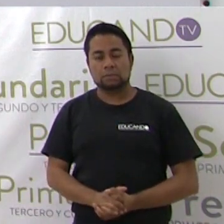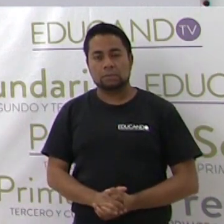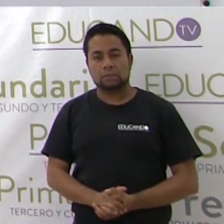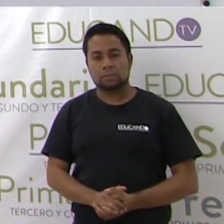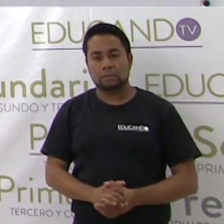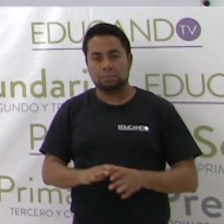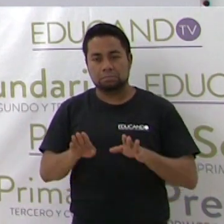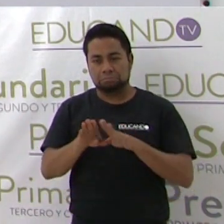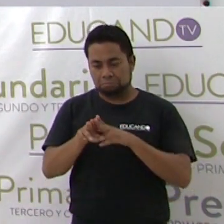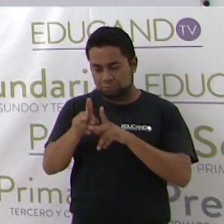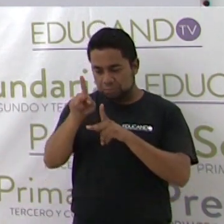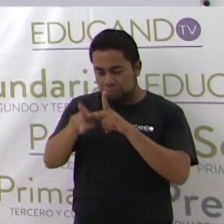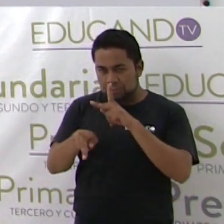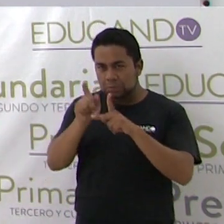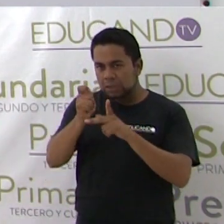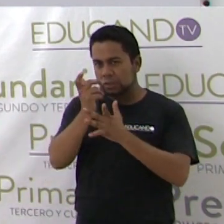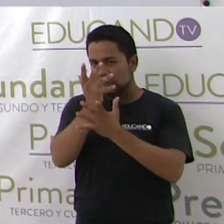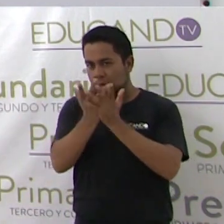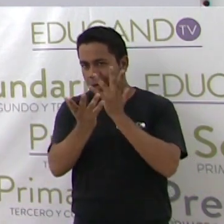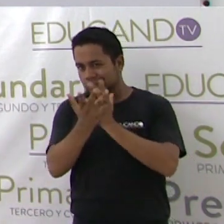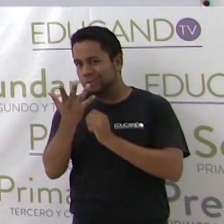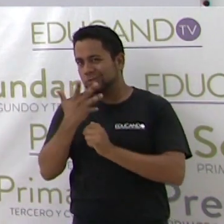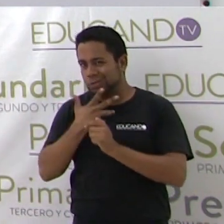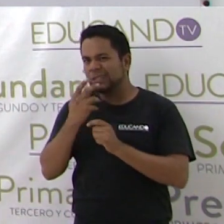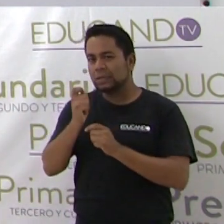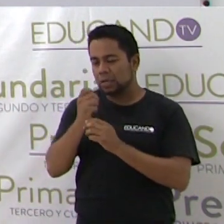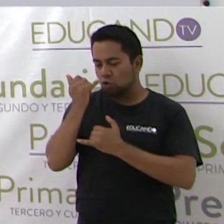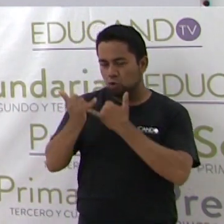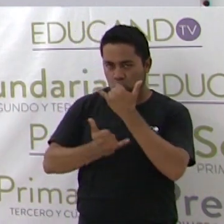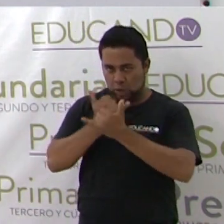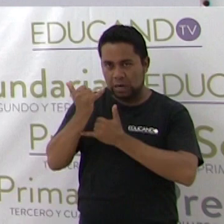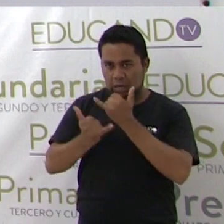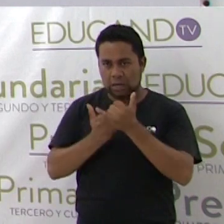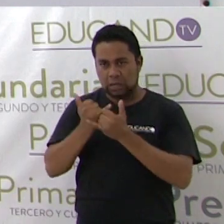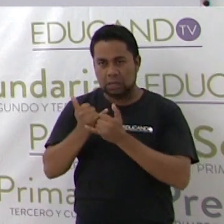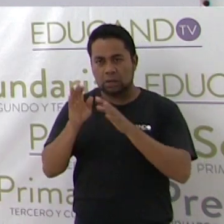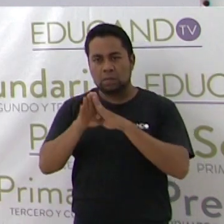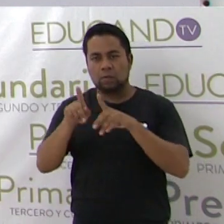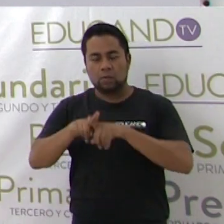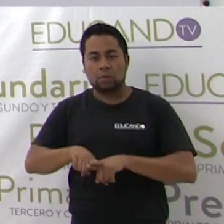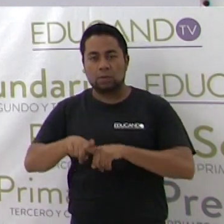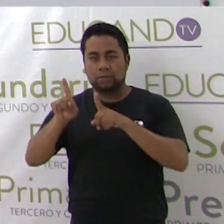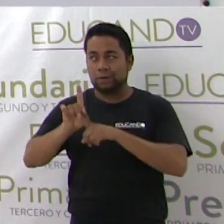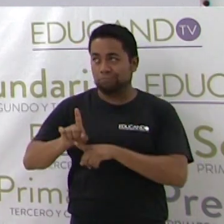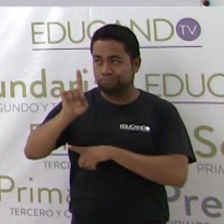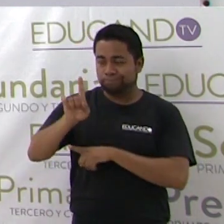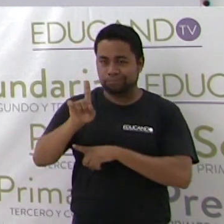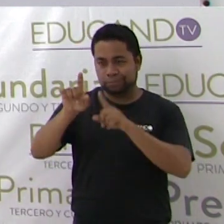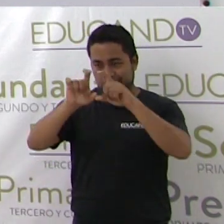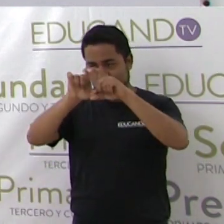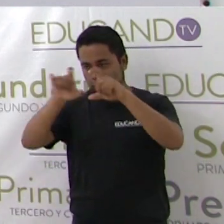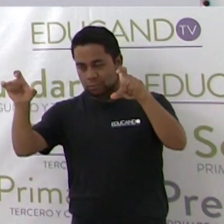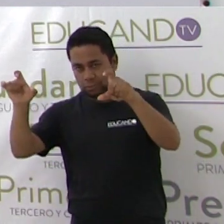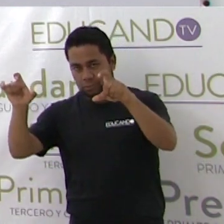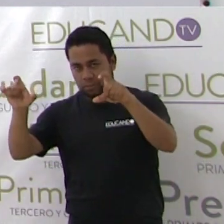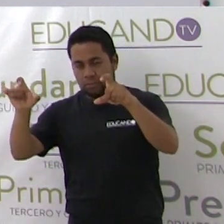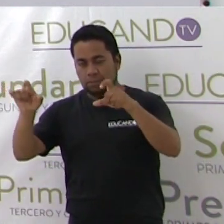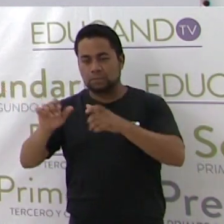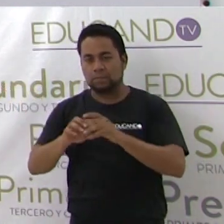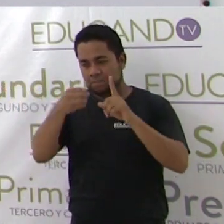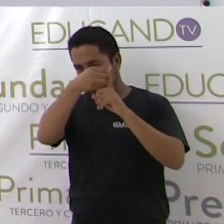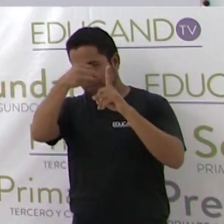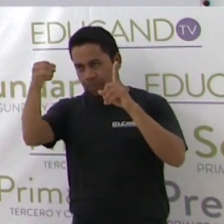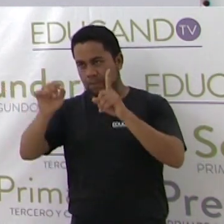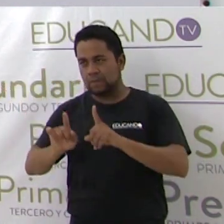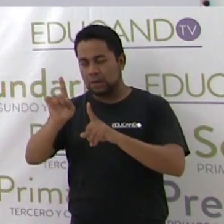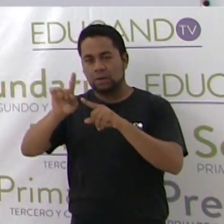detener una acción, bien, diferente a la que tenemos en esta parte